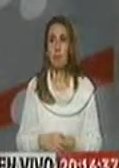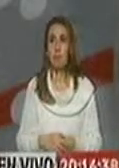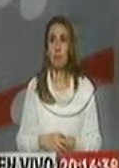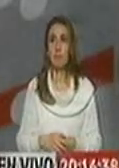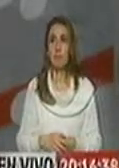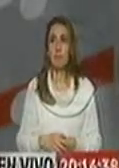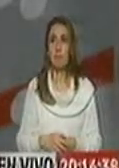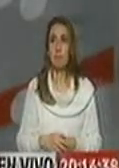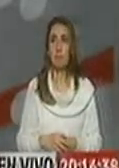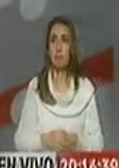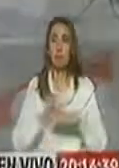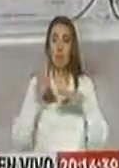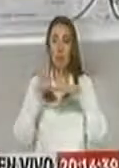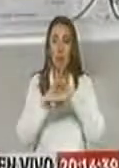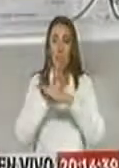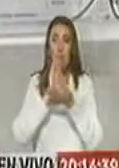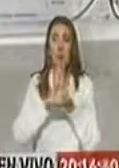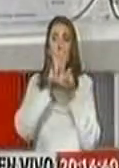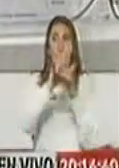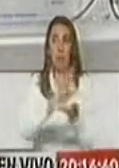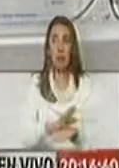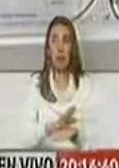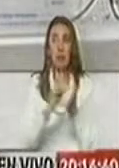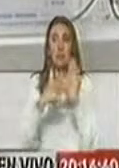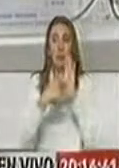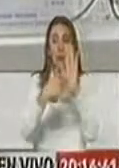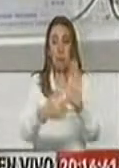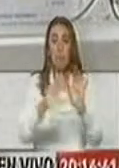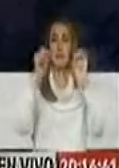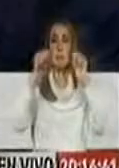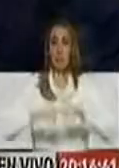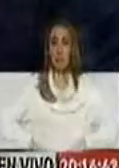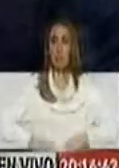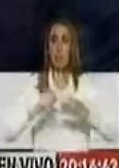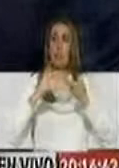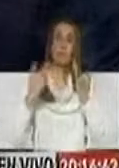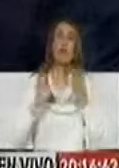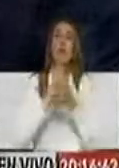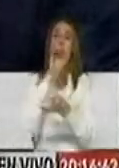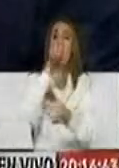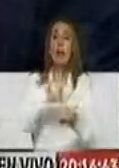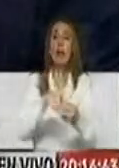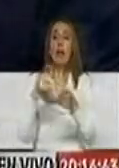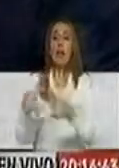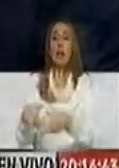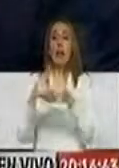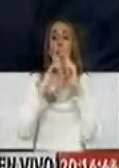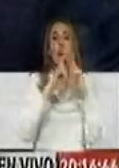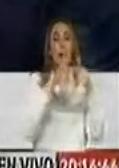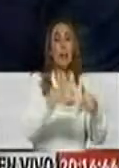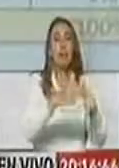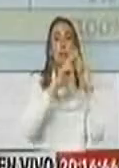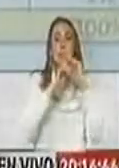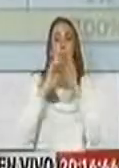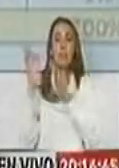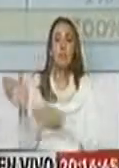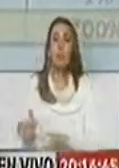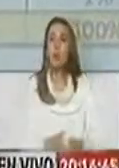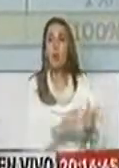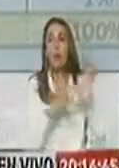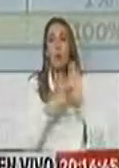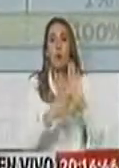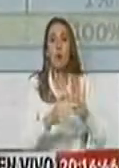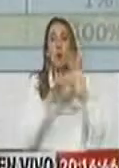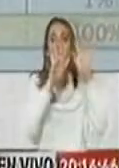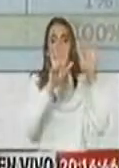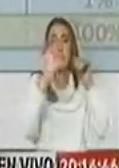Mientras el Banco del Seguro Social BIES presentó reformas para que los afiliados puedan acceder a créditos. En cuanto a los préstamos quirografarios, se anunció